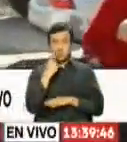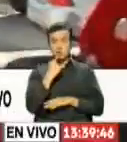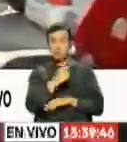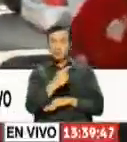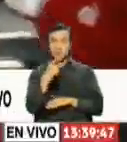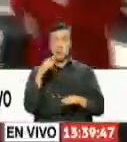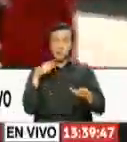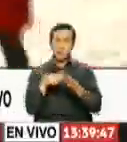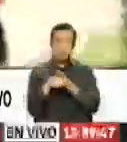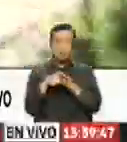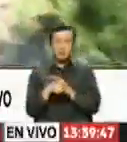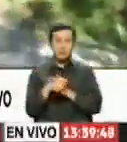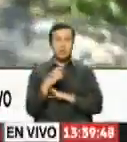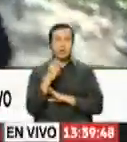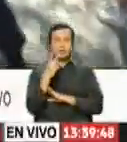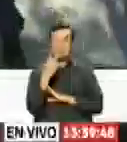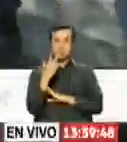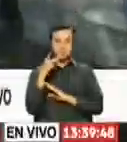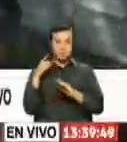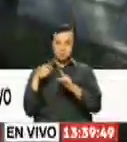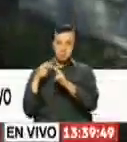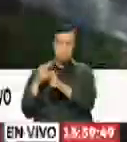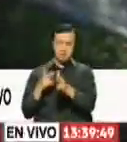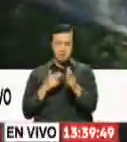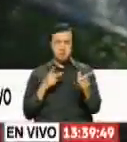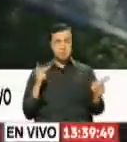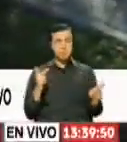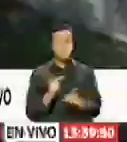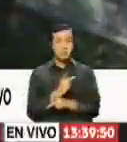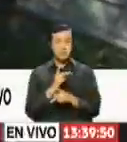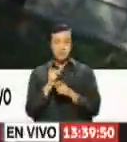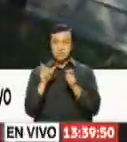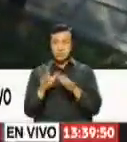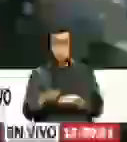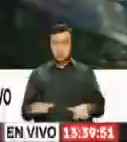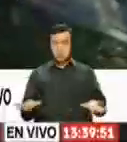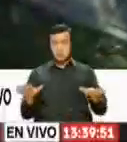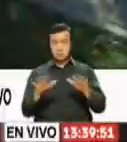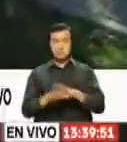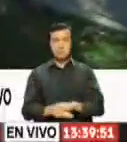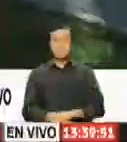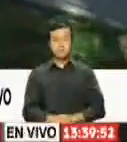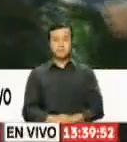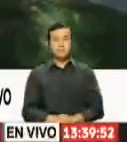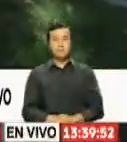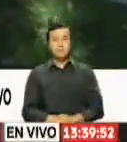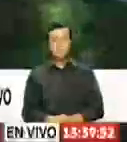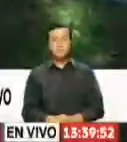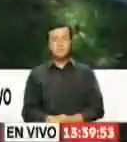como asesinato de dos o más personas con un método peligroso para el público.